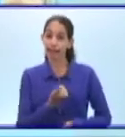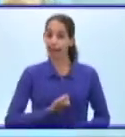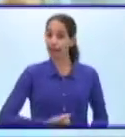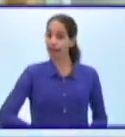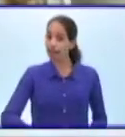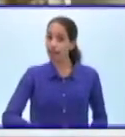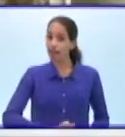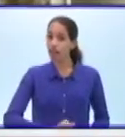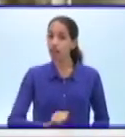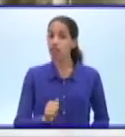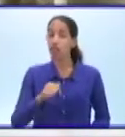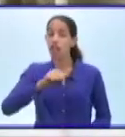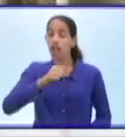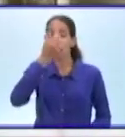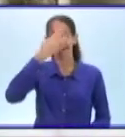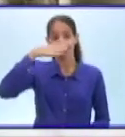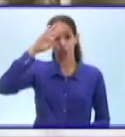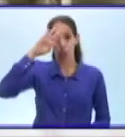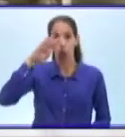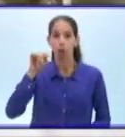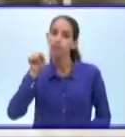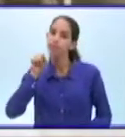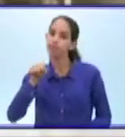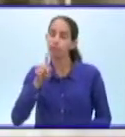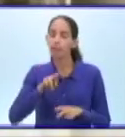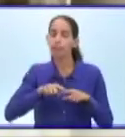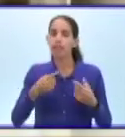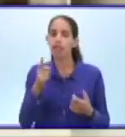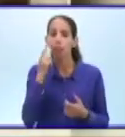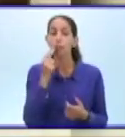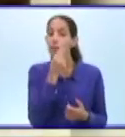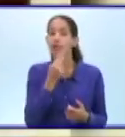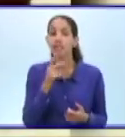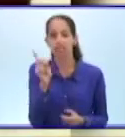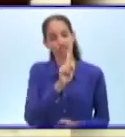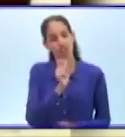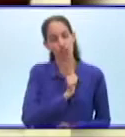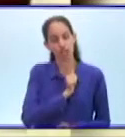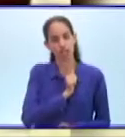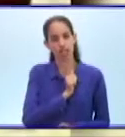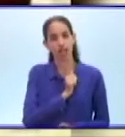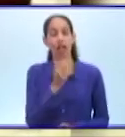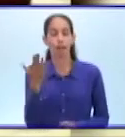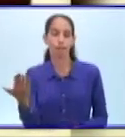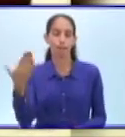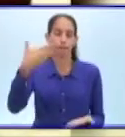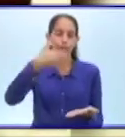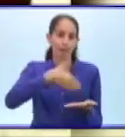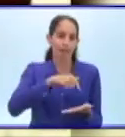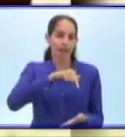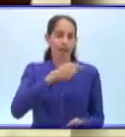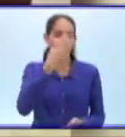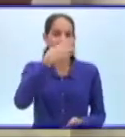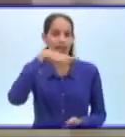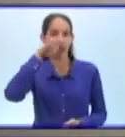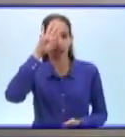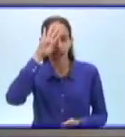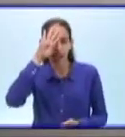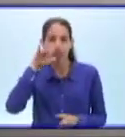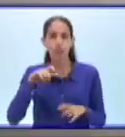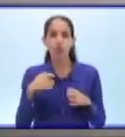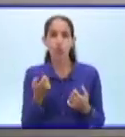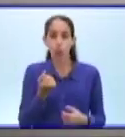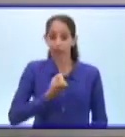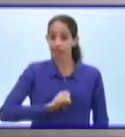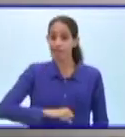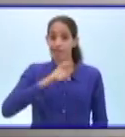irse de Guatemala. Finalmente llegan a La Habana, nace su hijo Francisco y Martí comienza sus labores conspirativas.